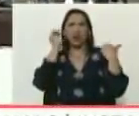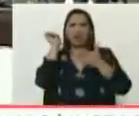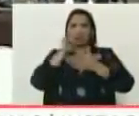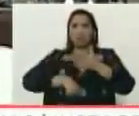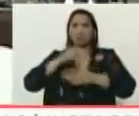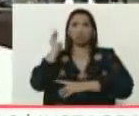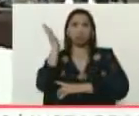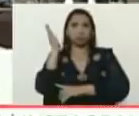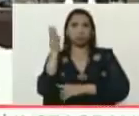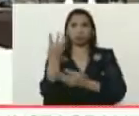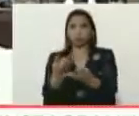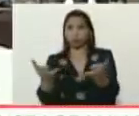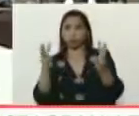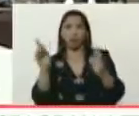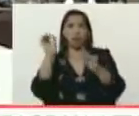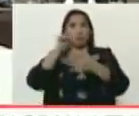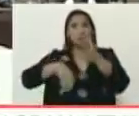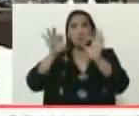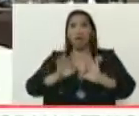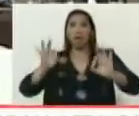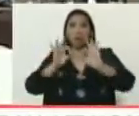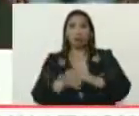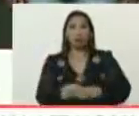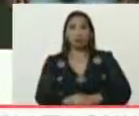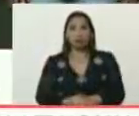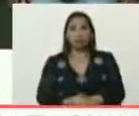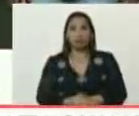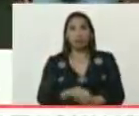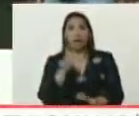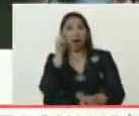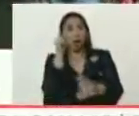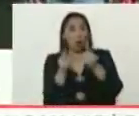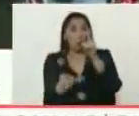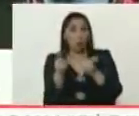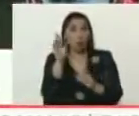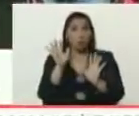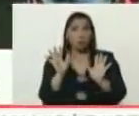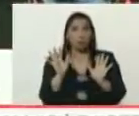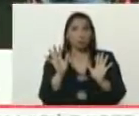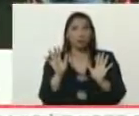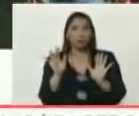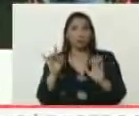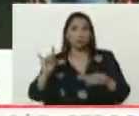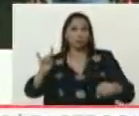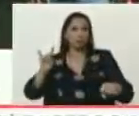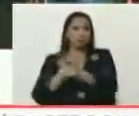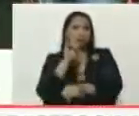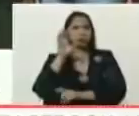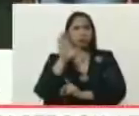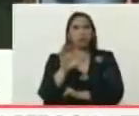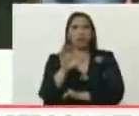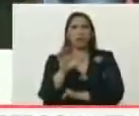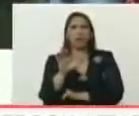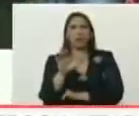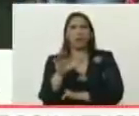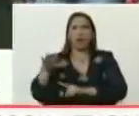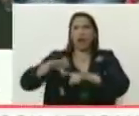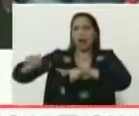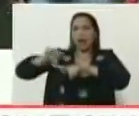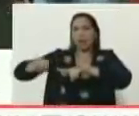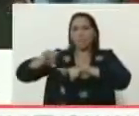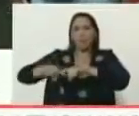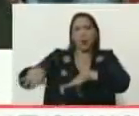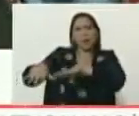congreso, sin nada, y algunos traidores a la patria, a las bolas del